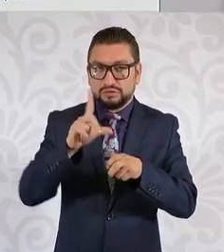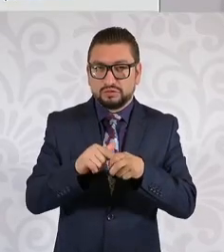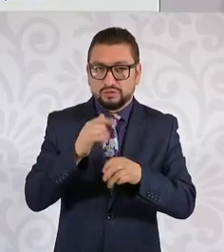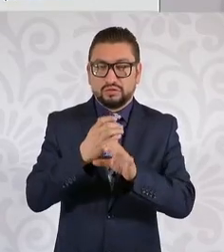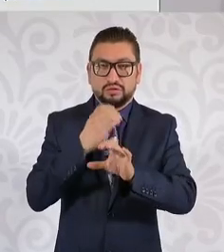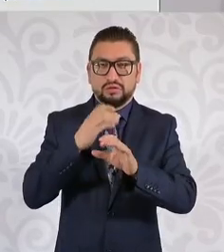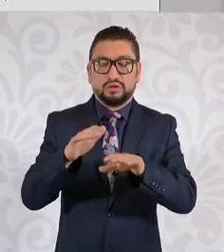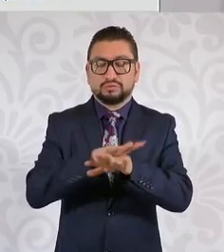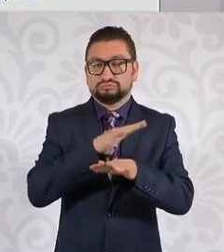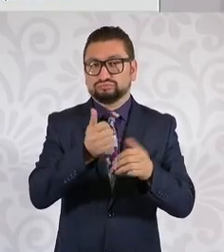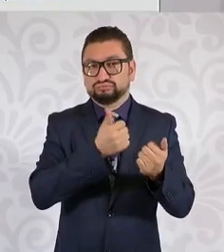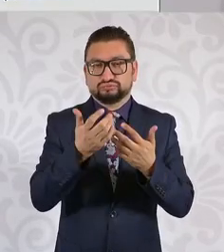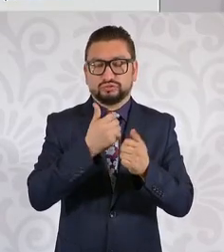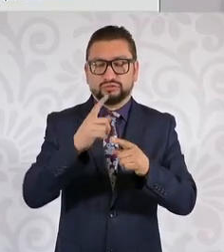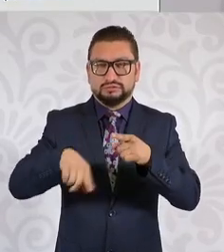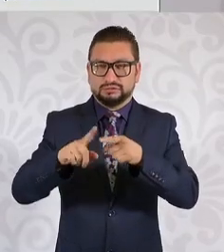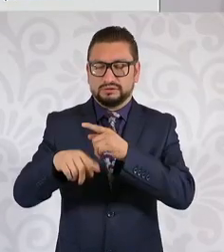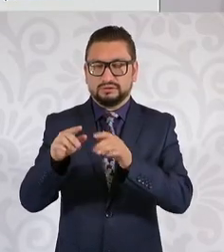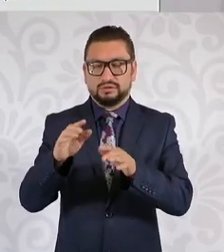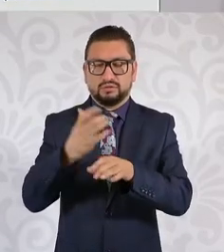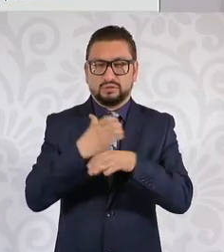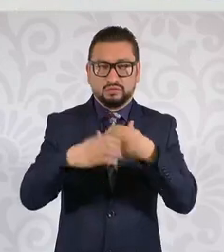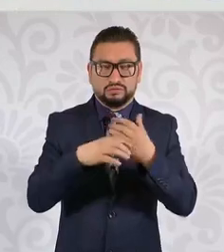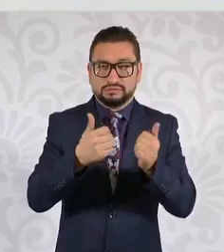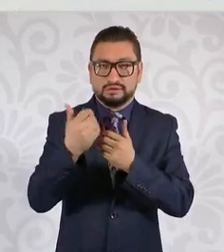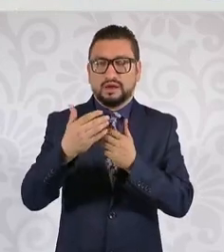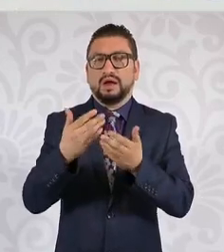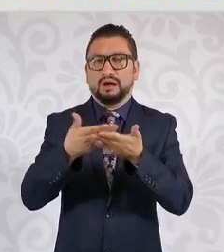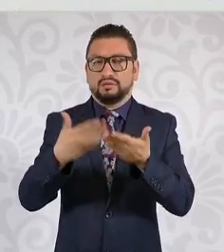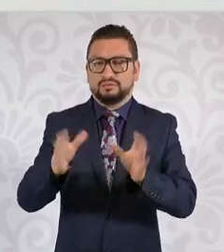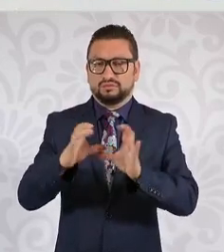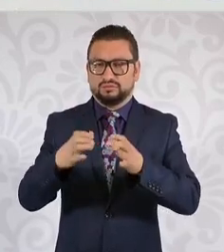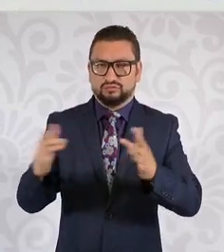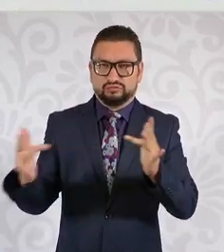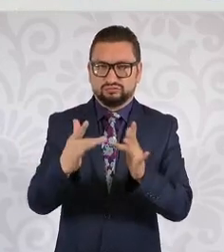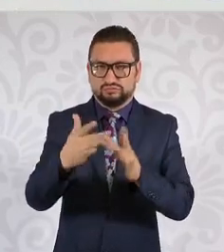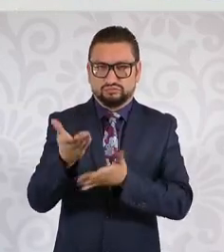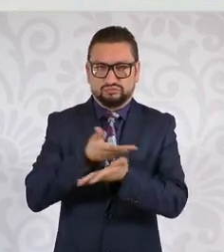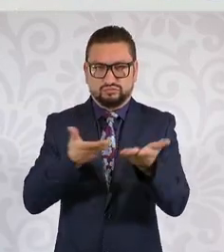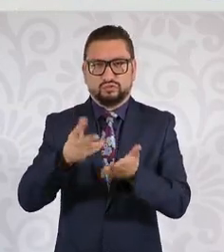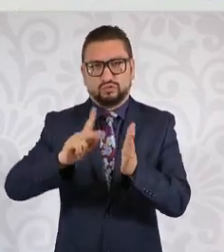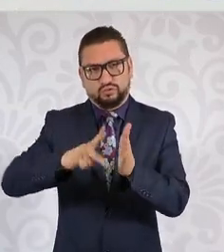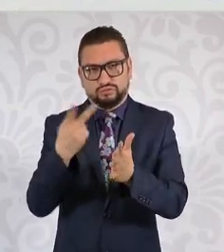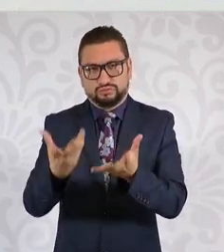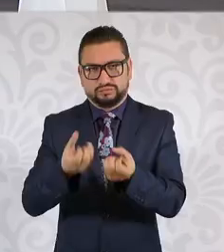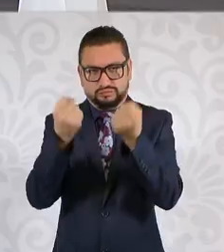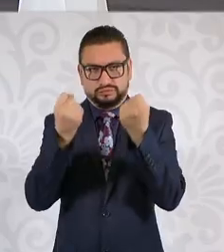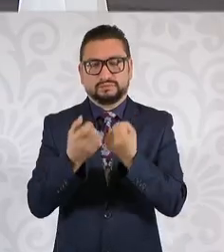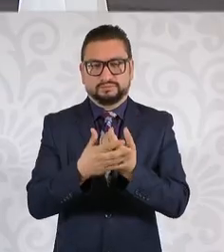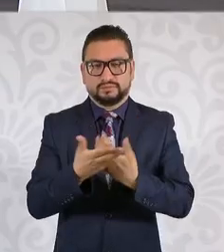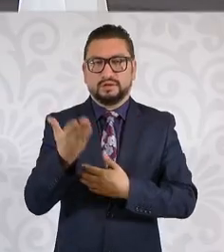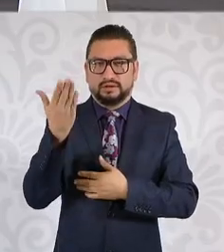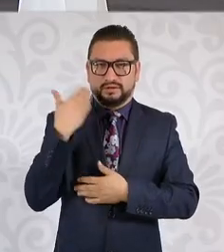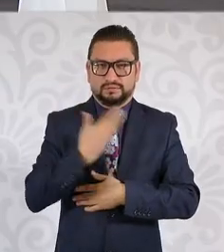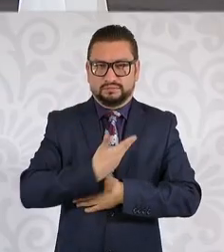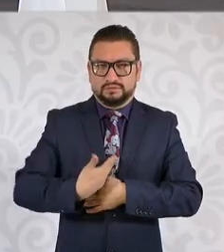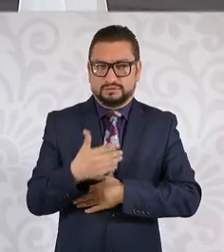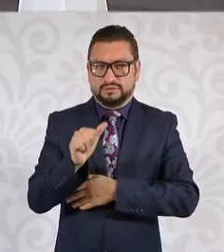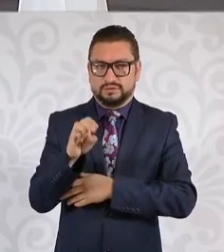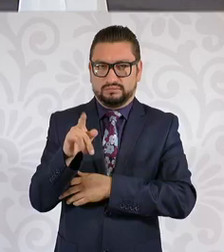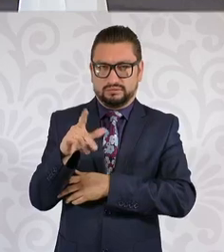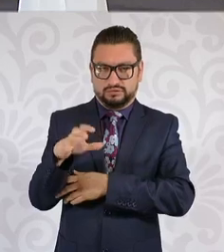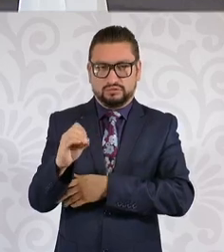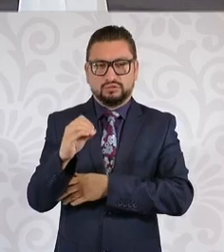conectadas. Esto permite recuperar la conectividad de estas comunidades. Con el presidente López Obrador